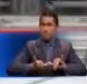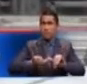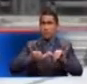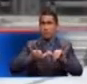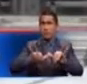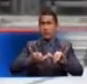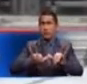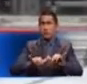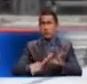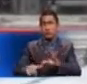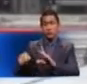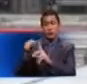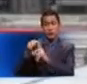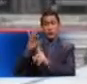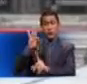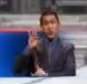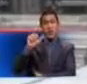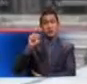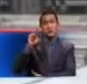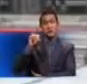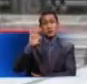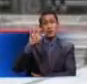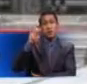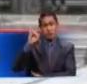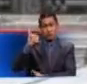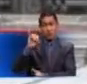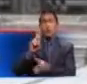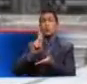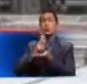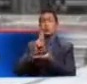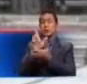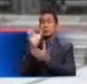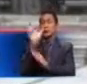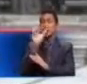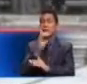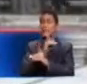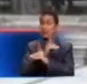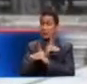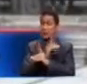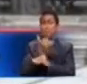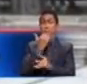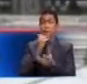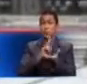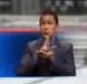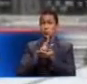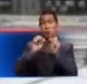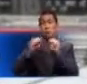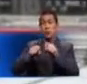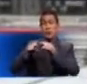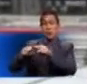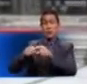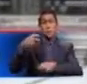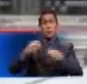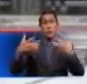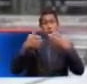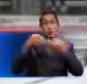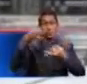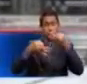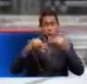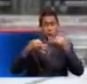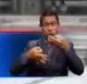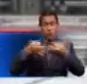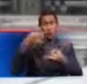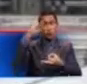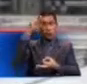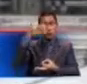irregularidades con el uso de ese carné de discapacidad, lo que tiene en mente es la solicitud de un juicio político. Es la información que tenemos desde